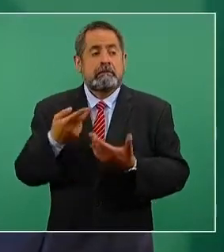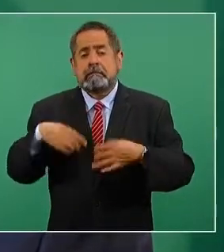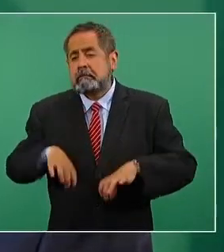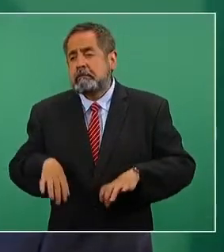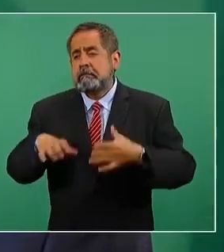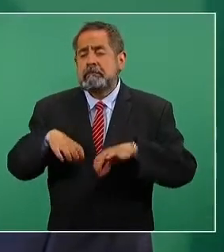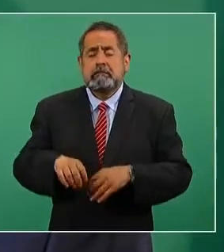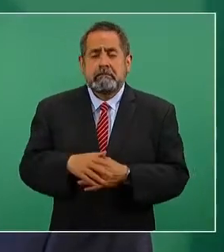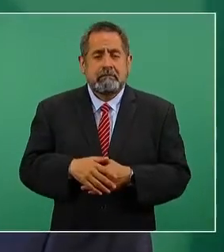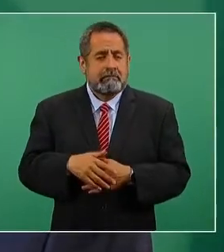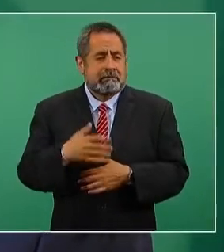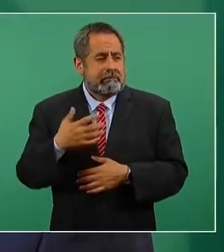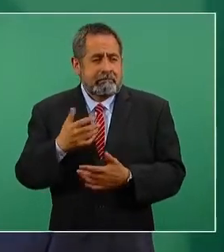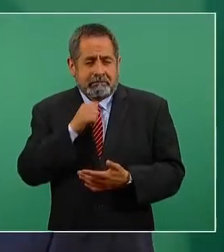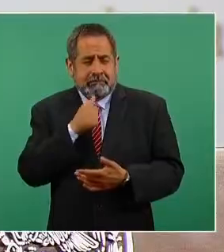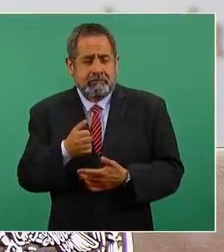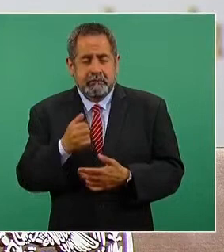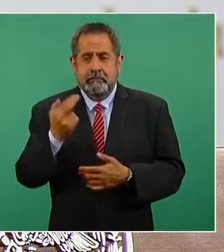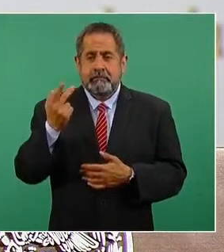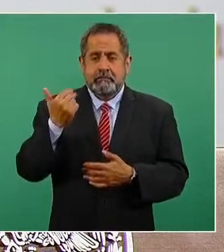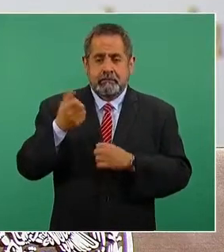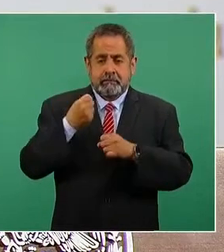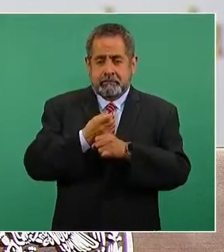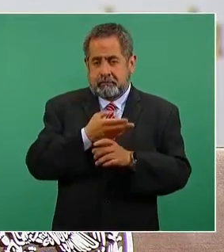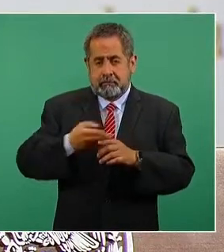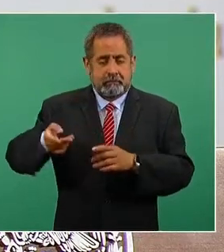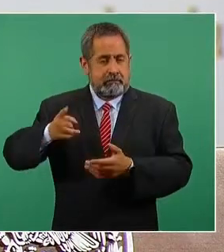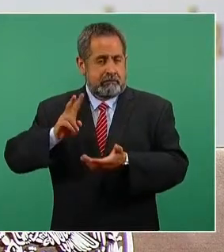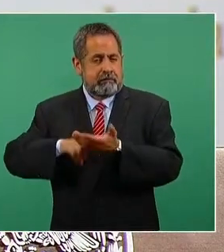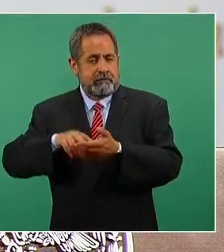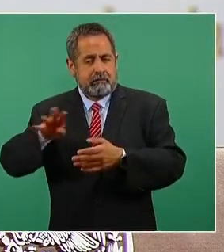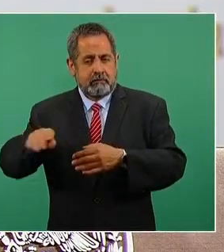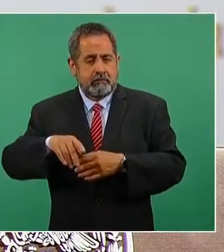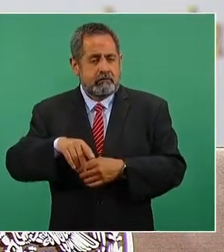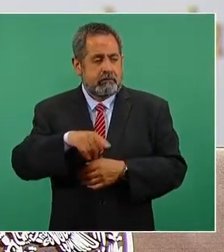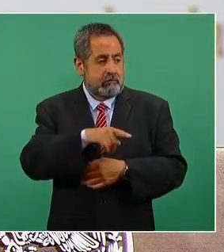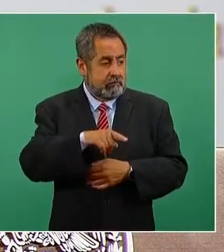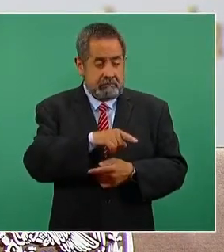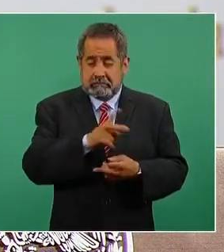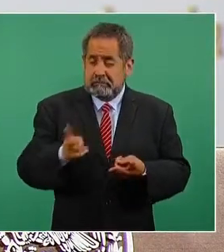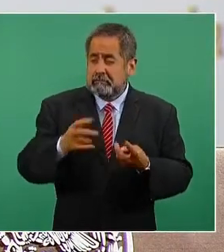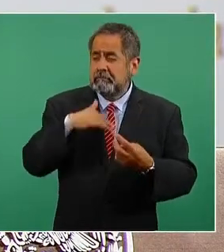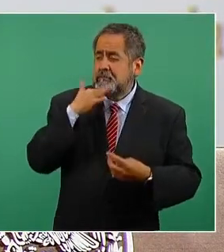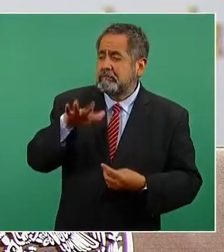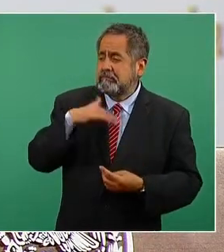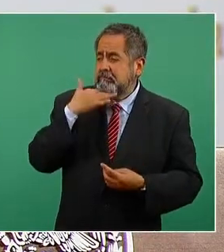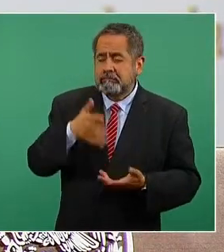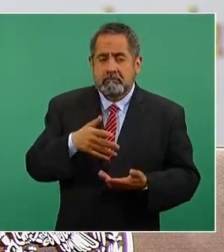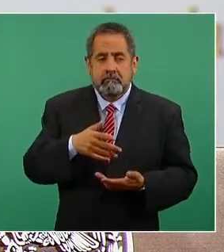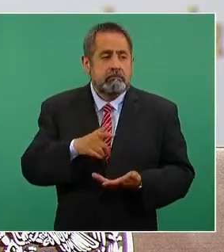25 años, bueno, hasta el 19, no era delito grave la corrupción.